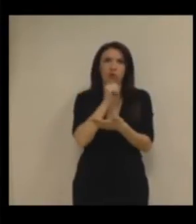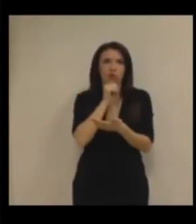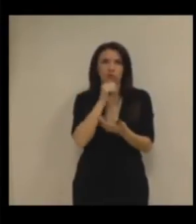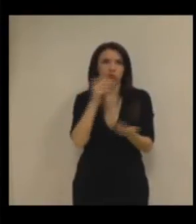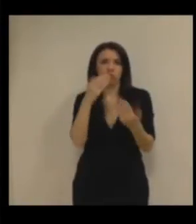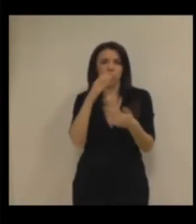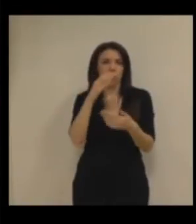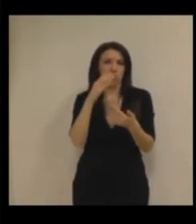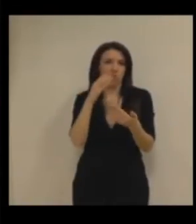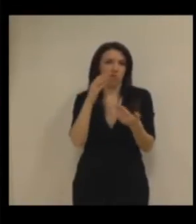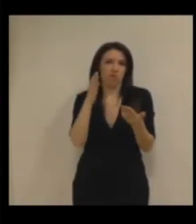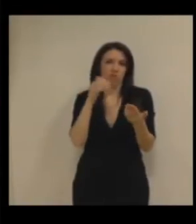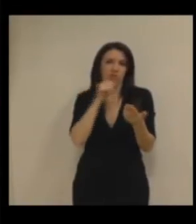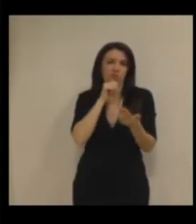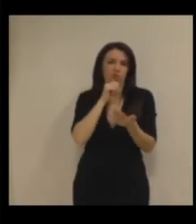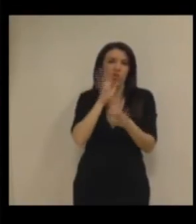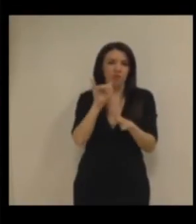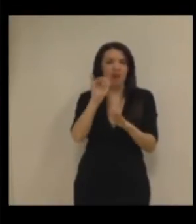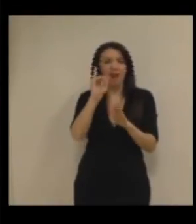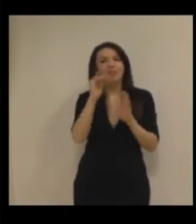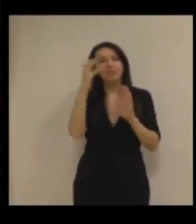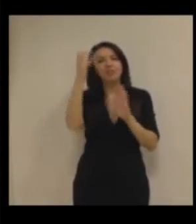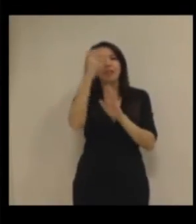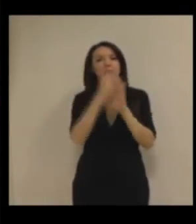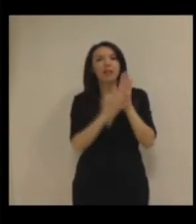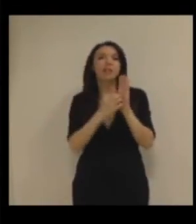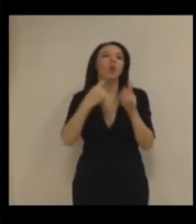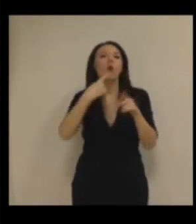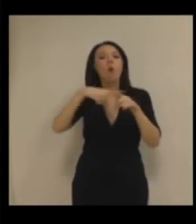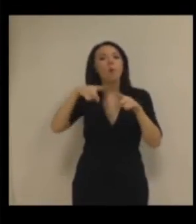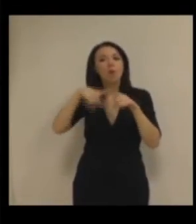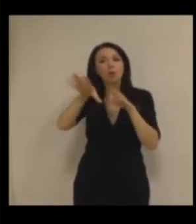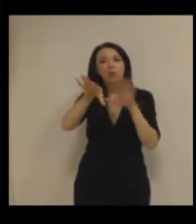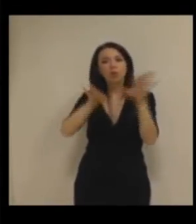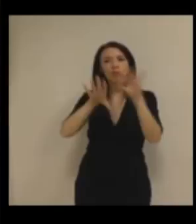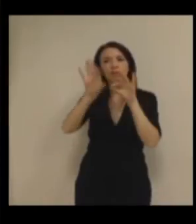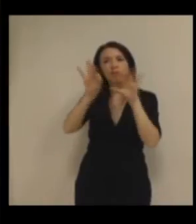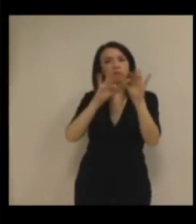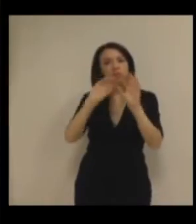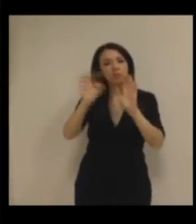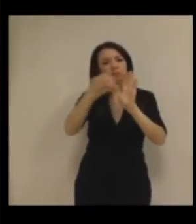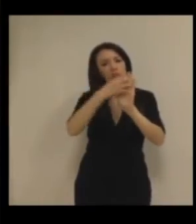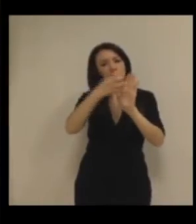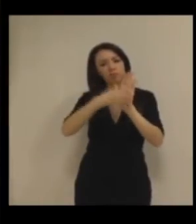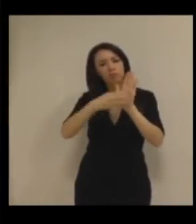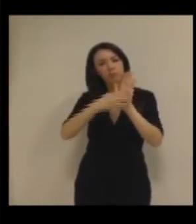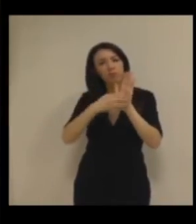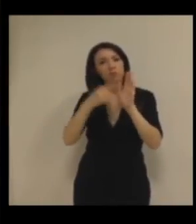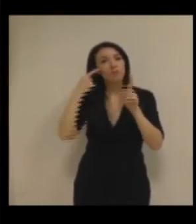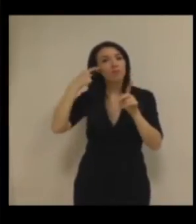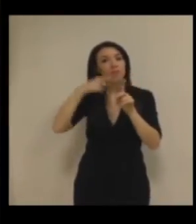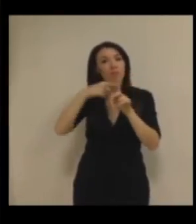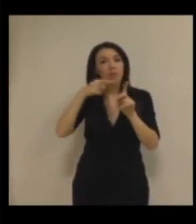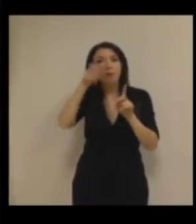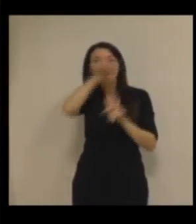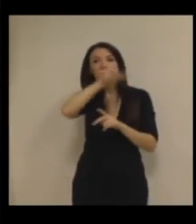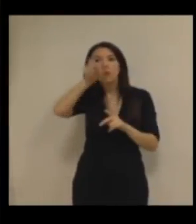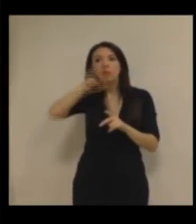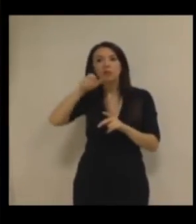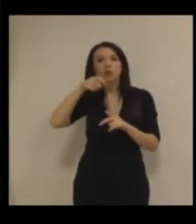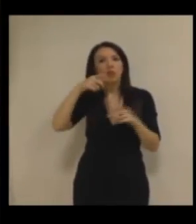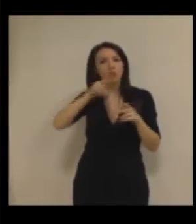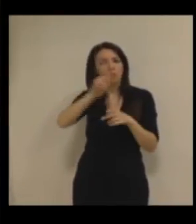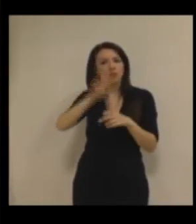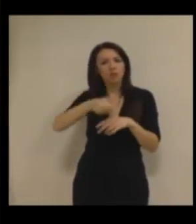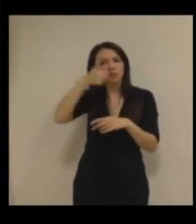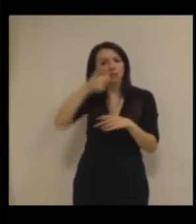SEAPAT, digamos, tenemos un catálogo de productos seleccionados en miras de que la persona encuentre ahí lo que le resulte más